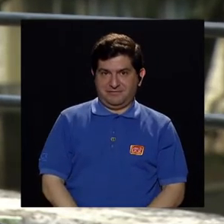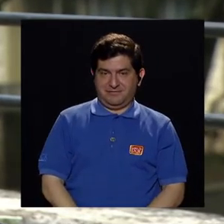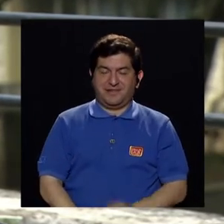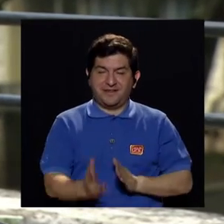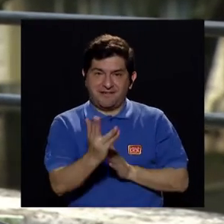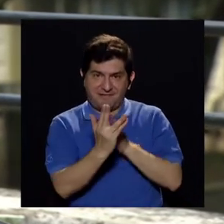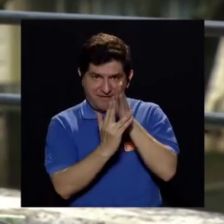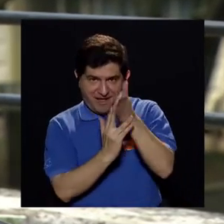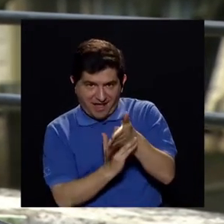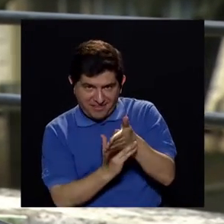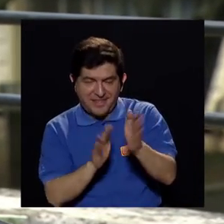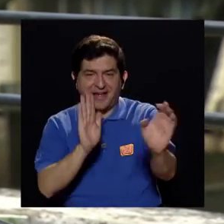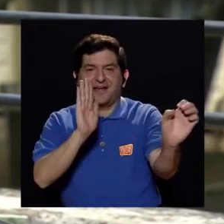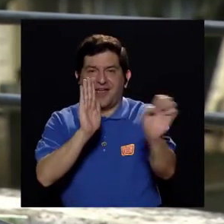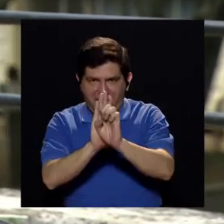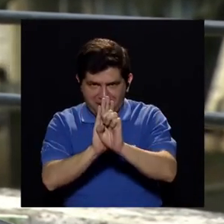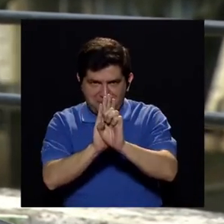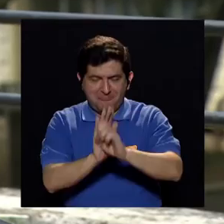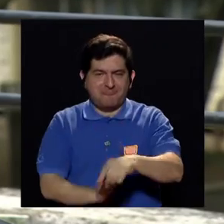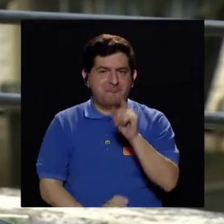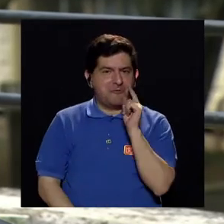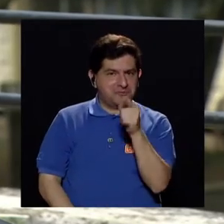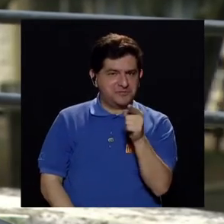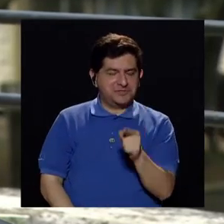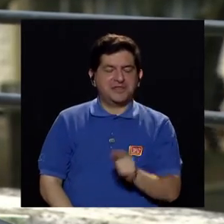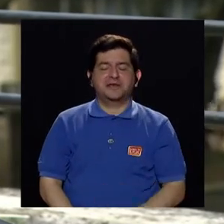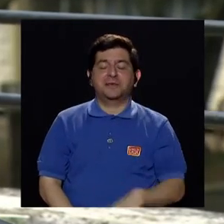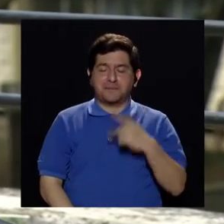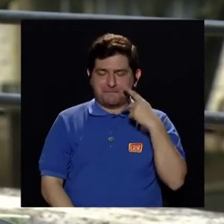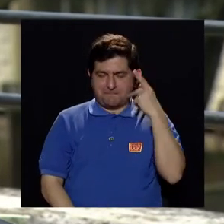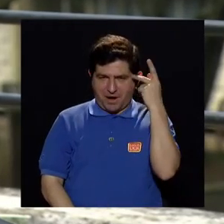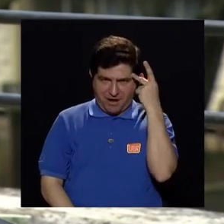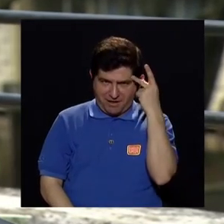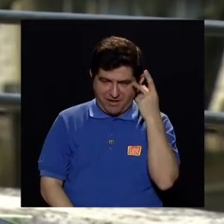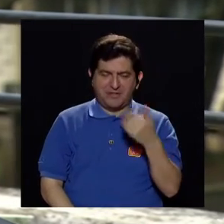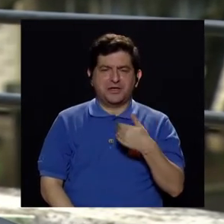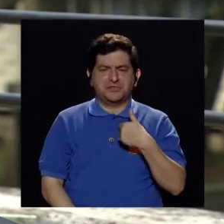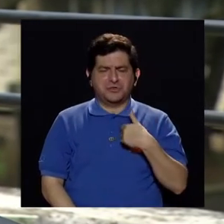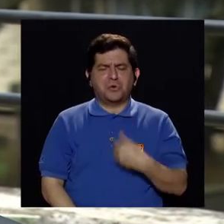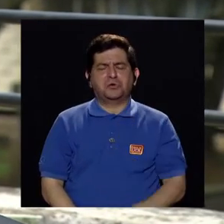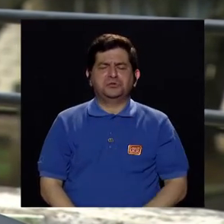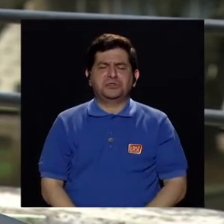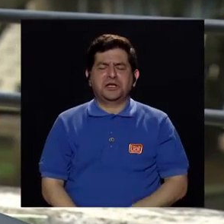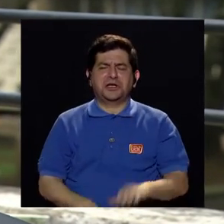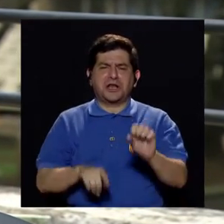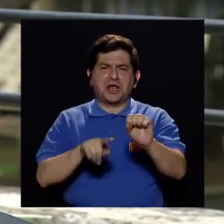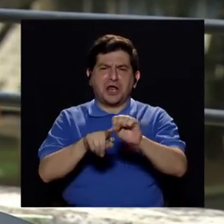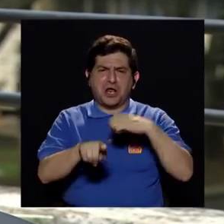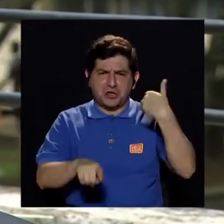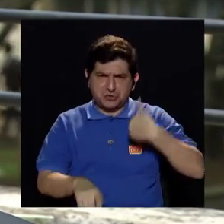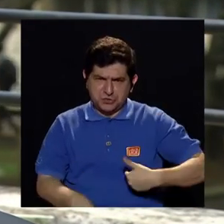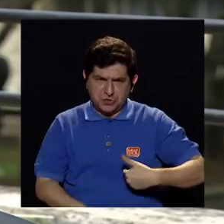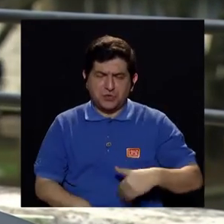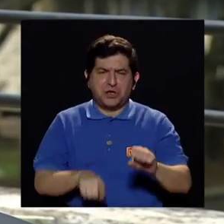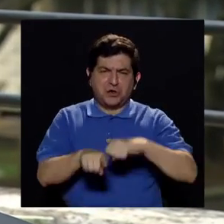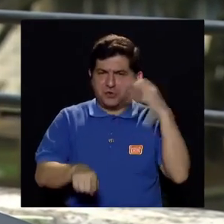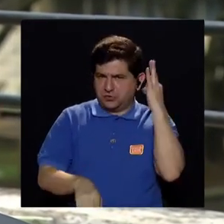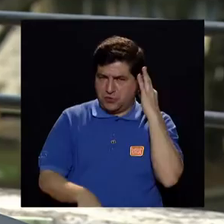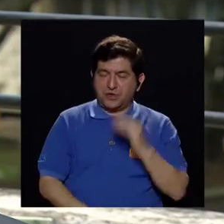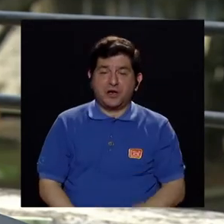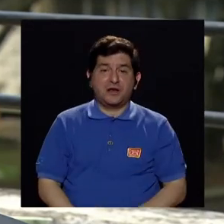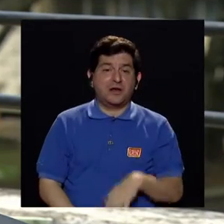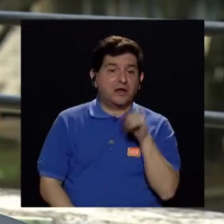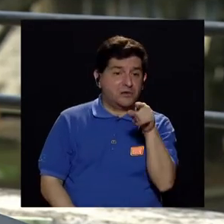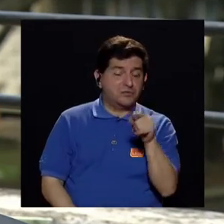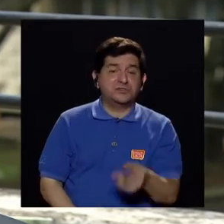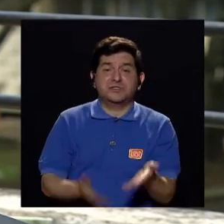Entonces, a través del ejemplo, si ustedes los que están viendo son padres de familia o tienen sobrinos, sean eso que